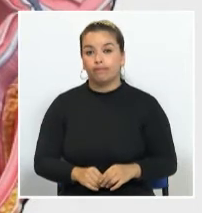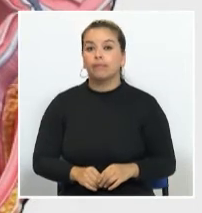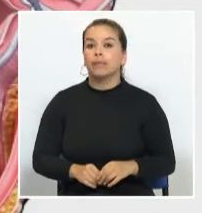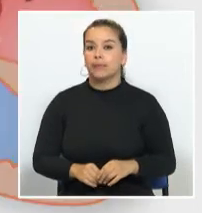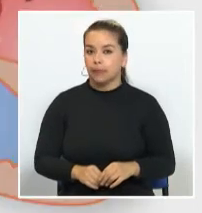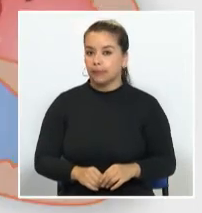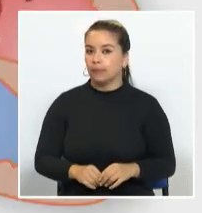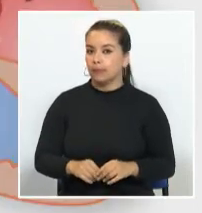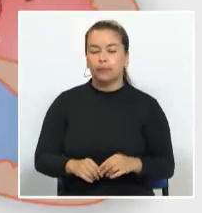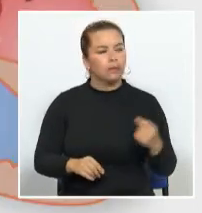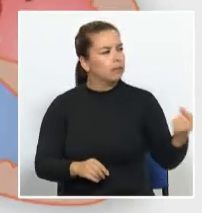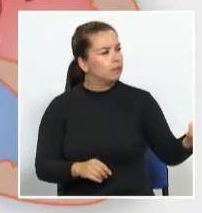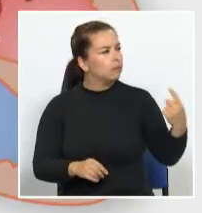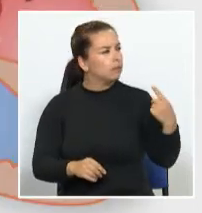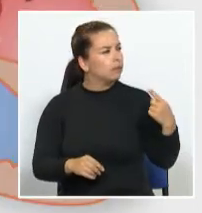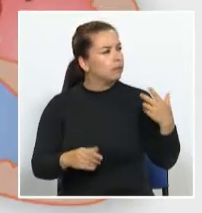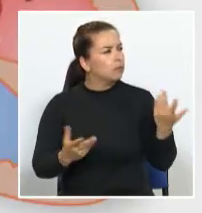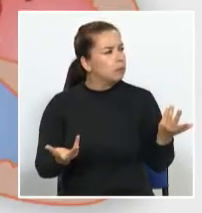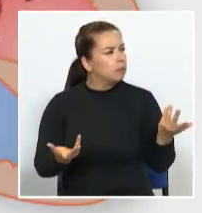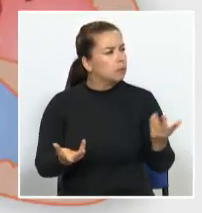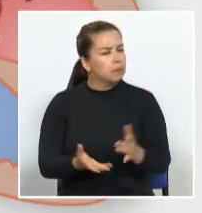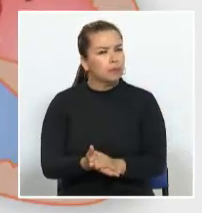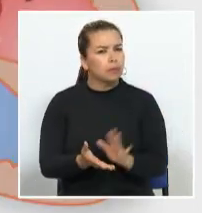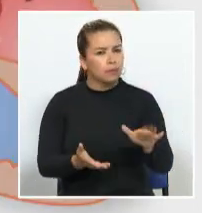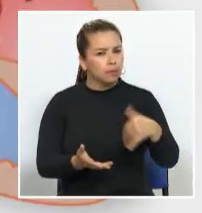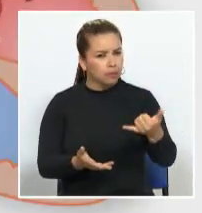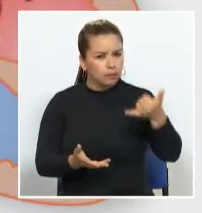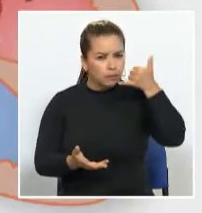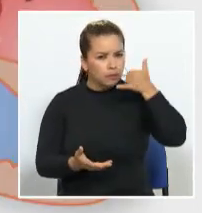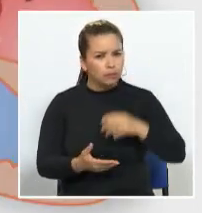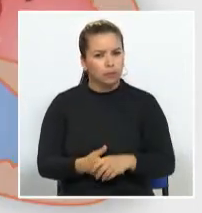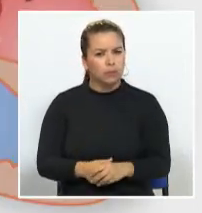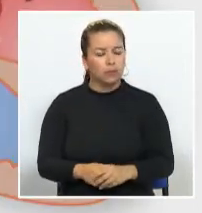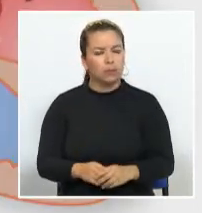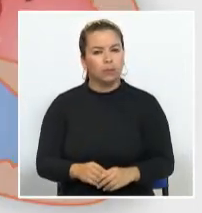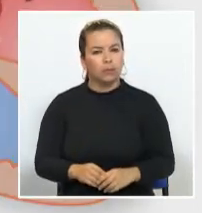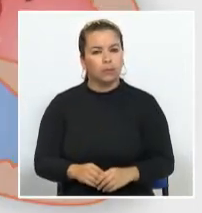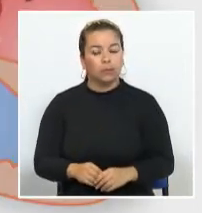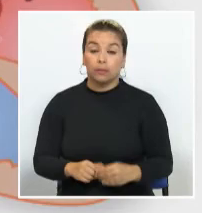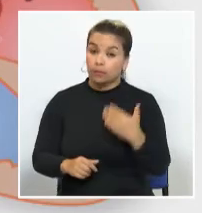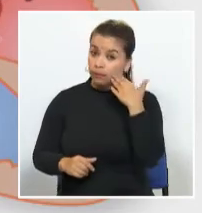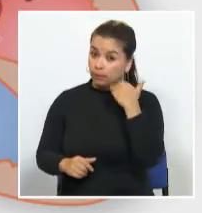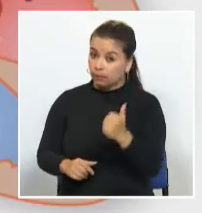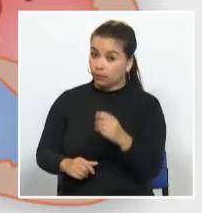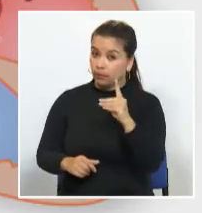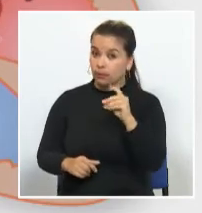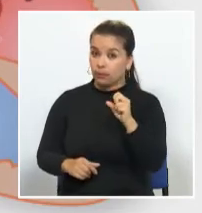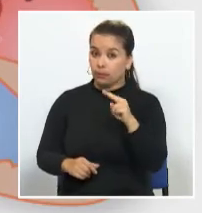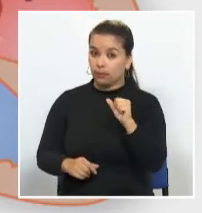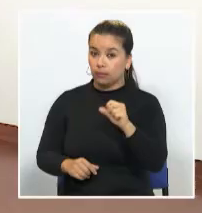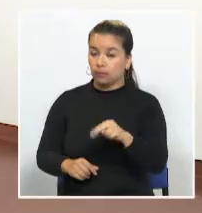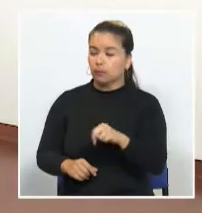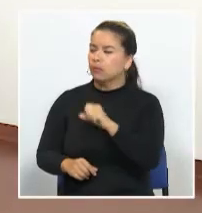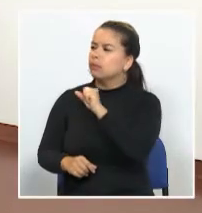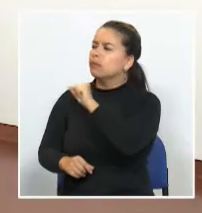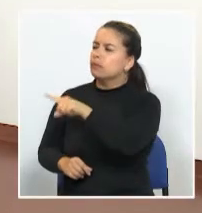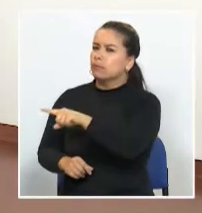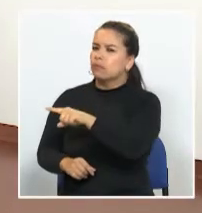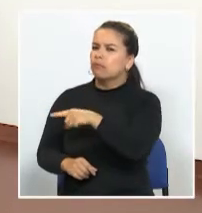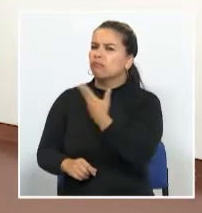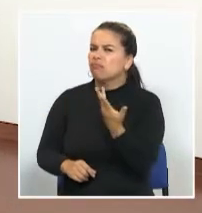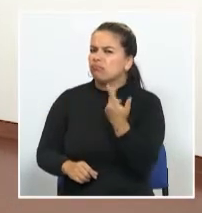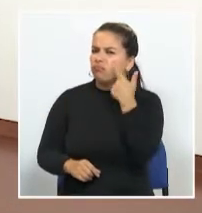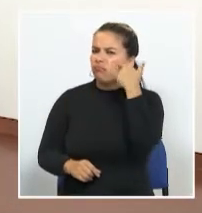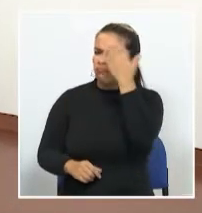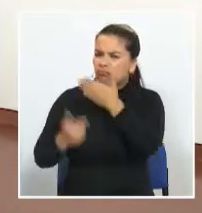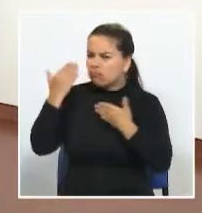una de las preguntas para luego recibir una llamada. Diana Castaño pregunta que cada cuánto se tiene que hacer exámenes preventivos del